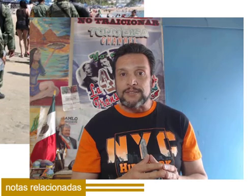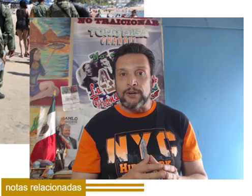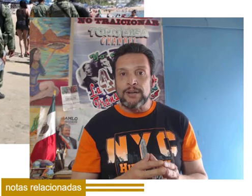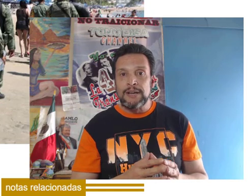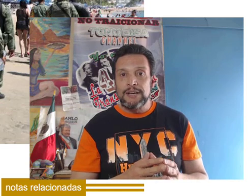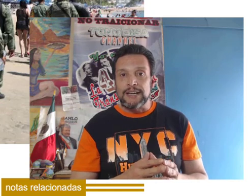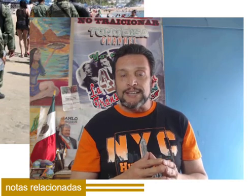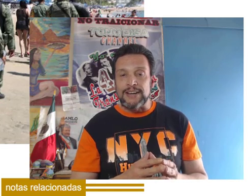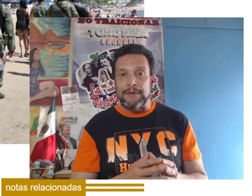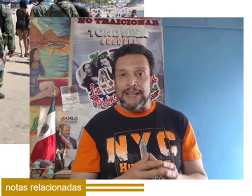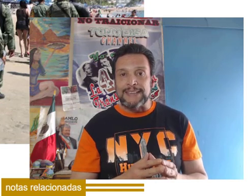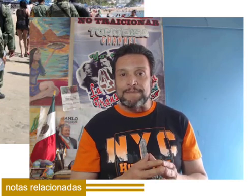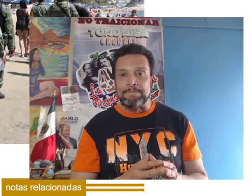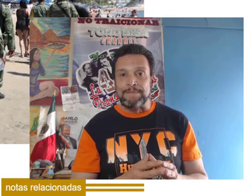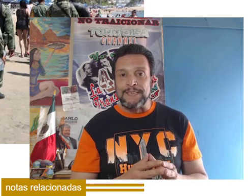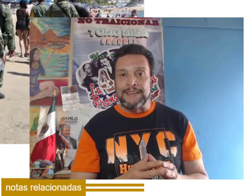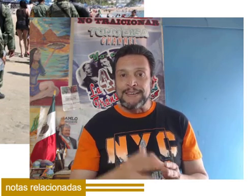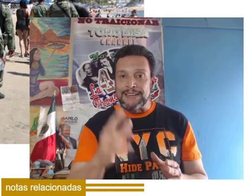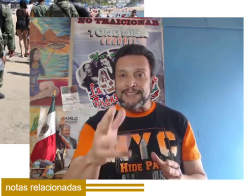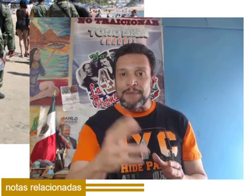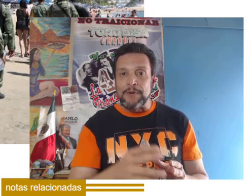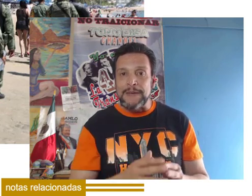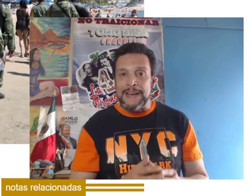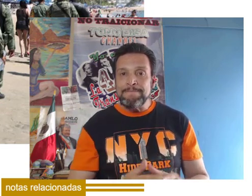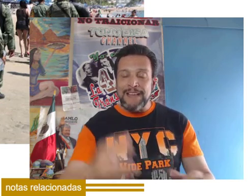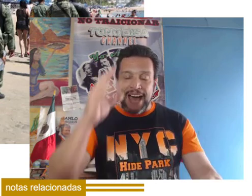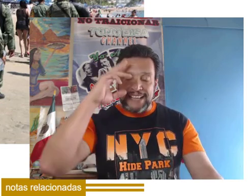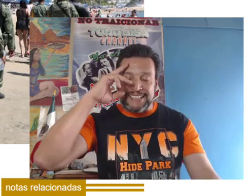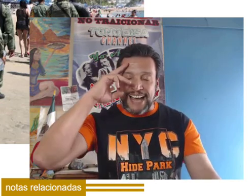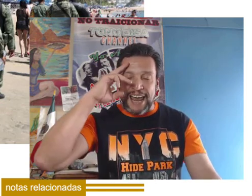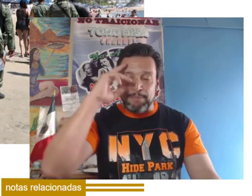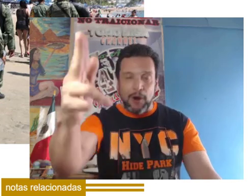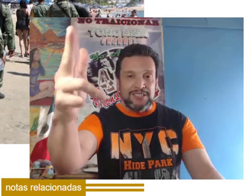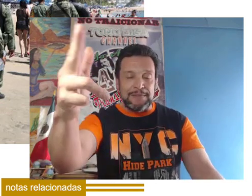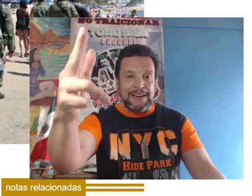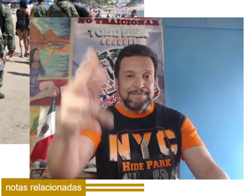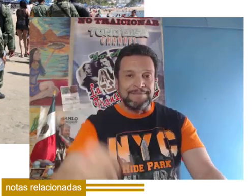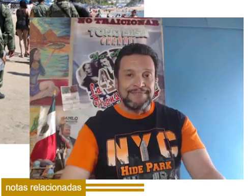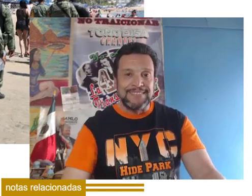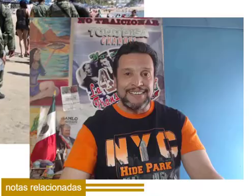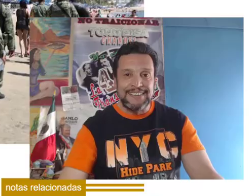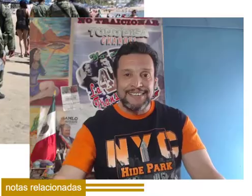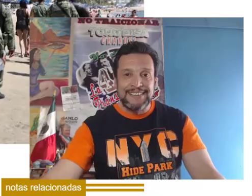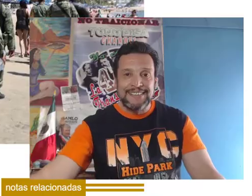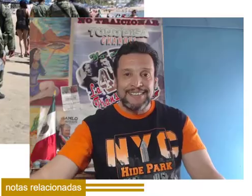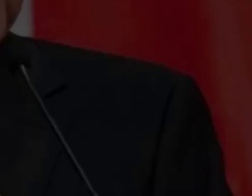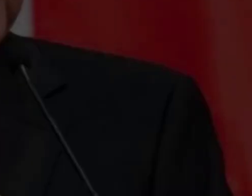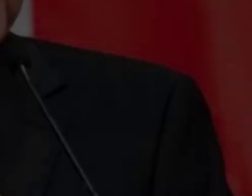traer información que es relevante. Que estén muy bien. Hasta la próxima.